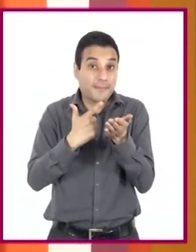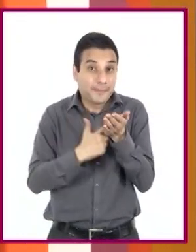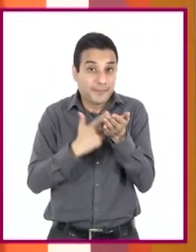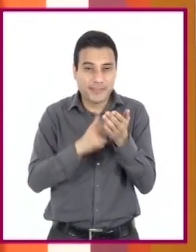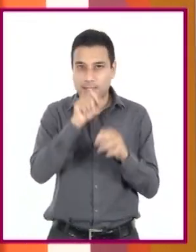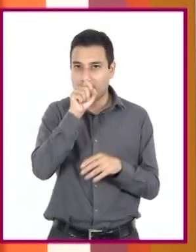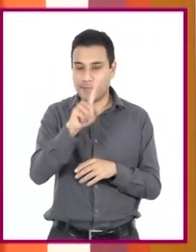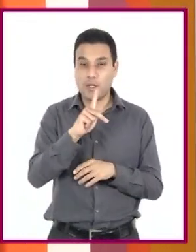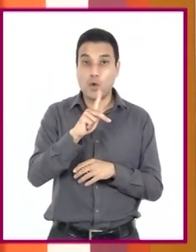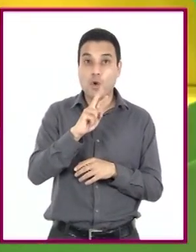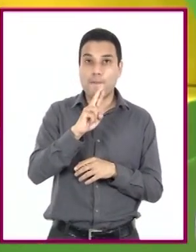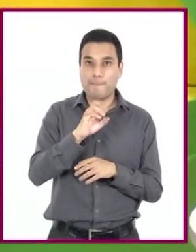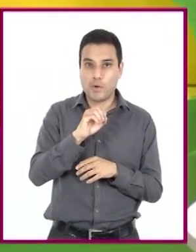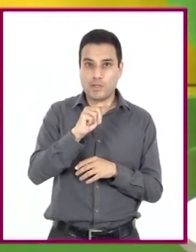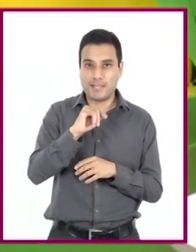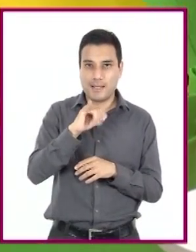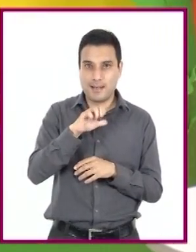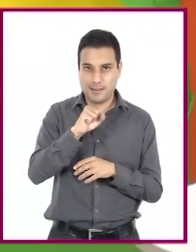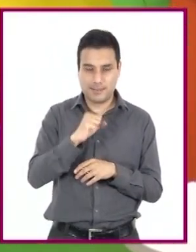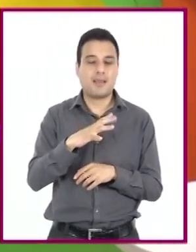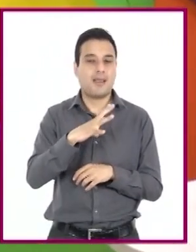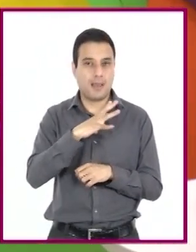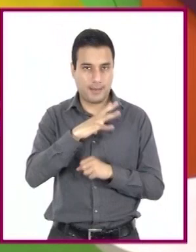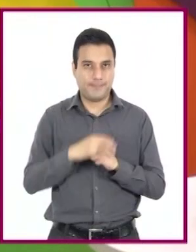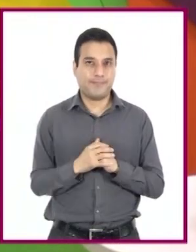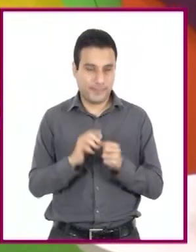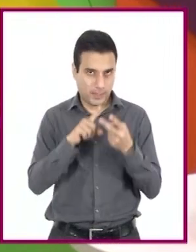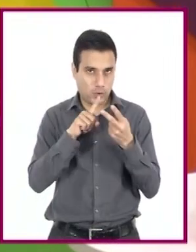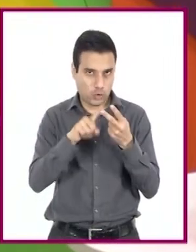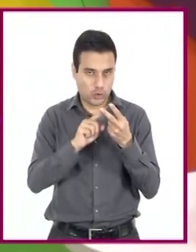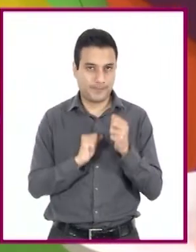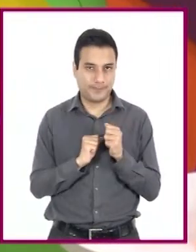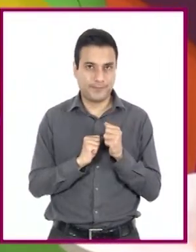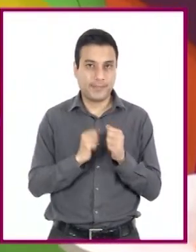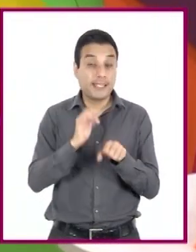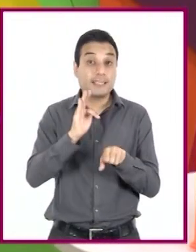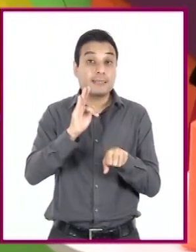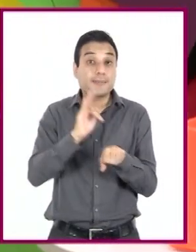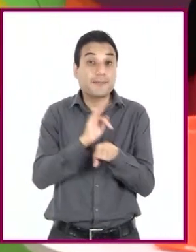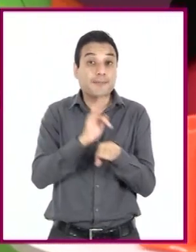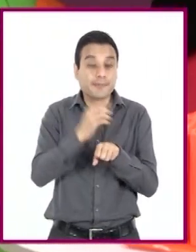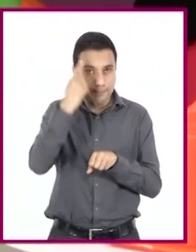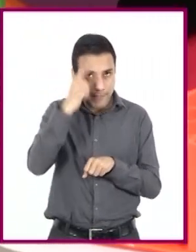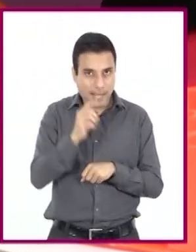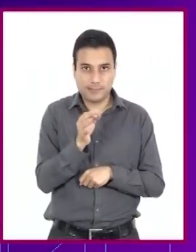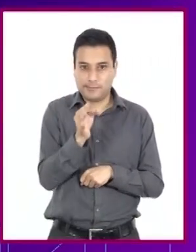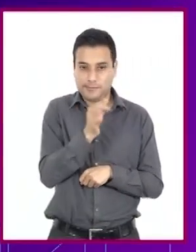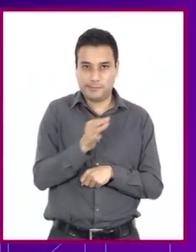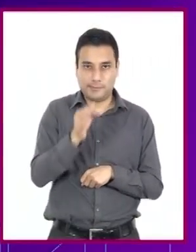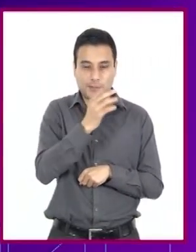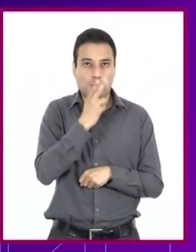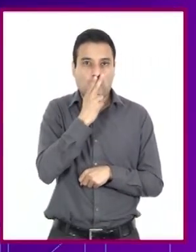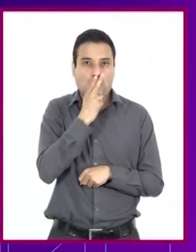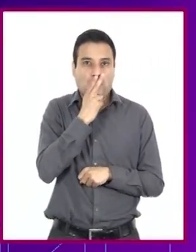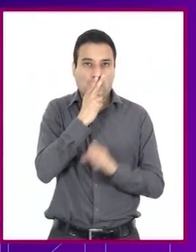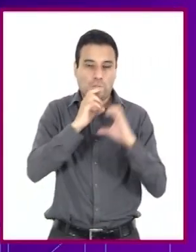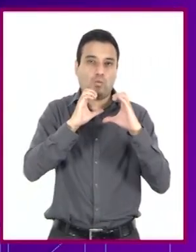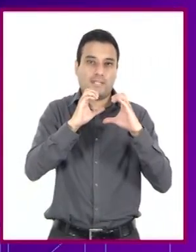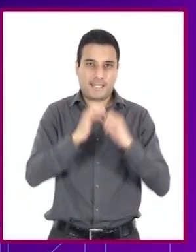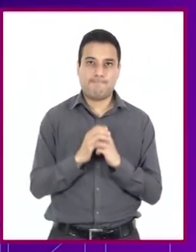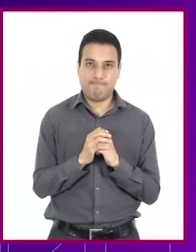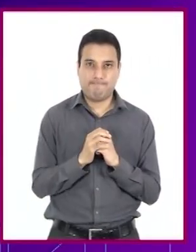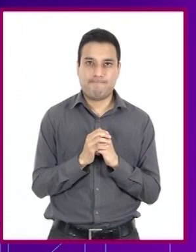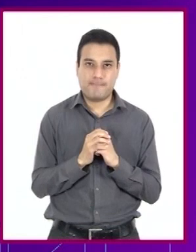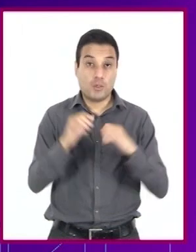y delimitan a la célula. 2. Protege y conserva a la célula de su entorno, controlando el transporte